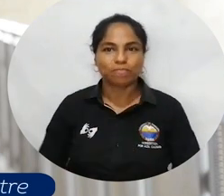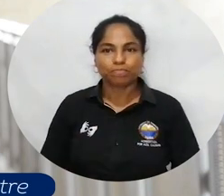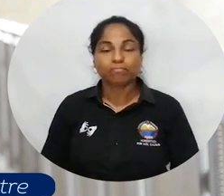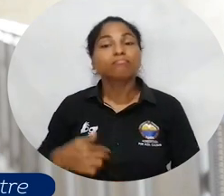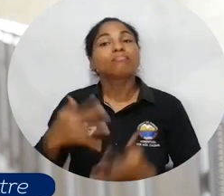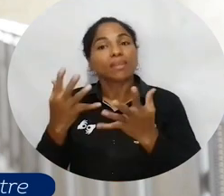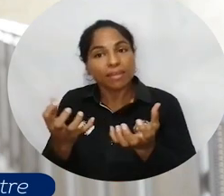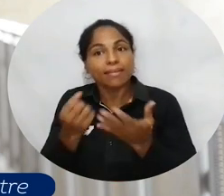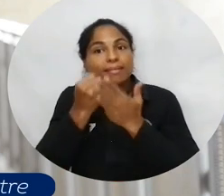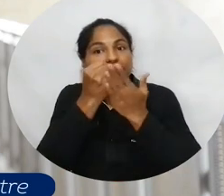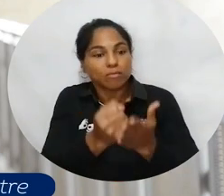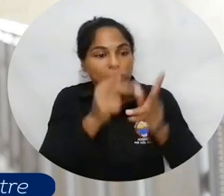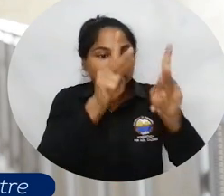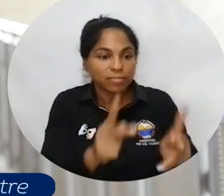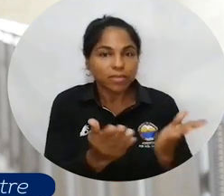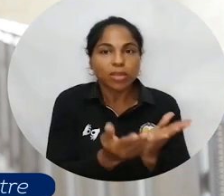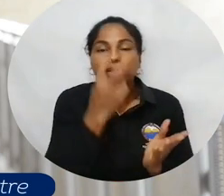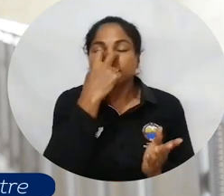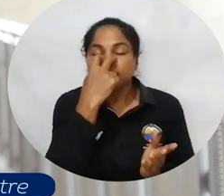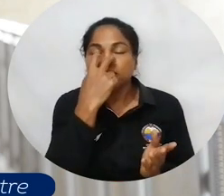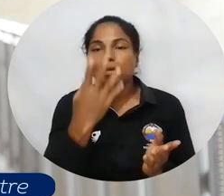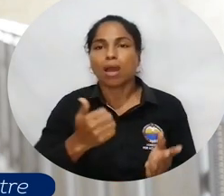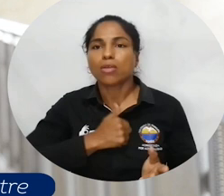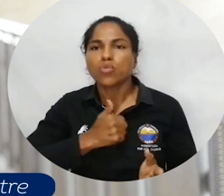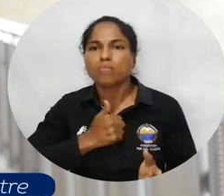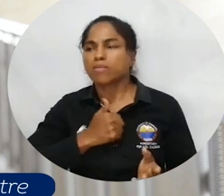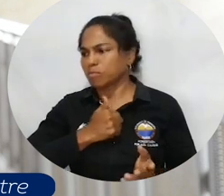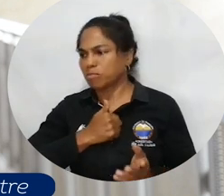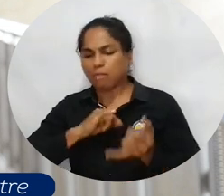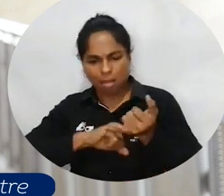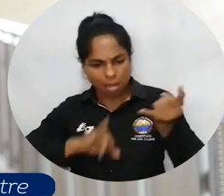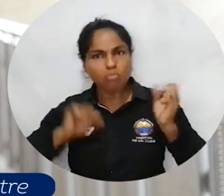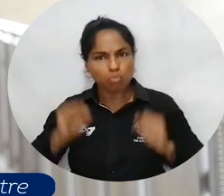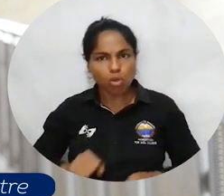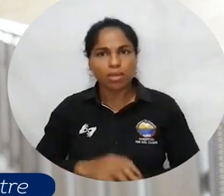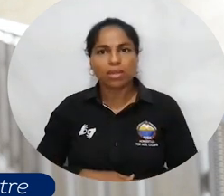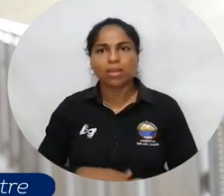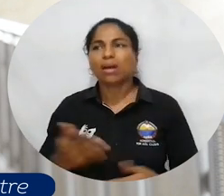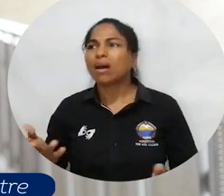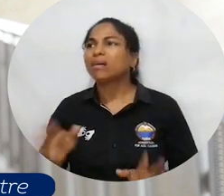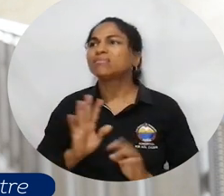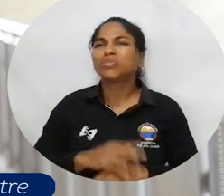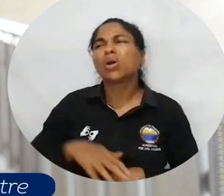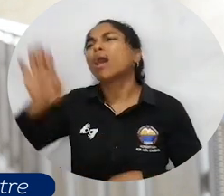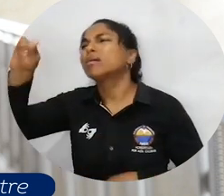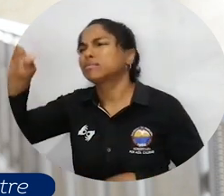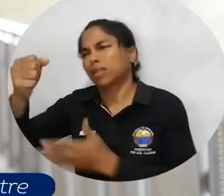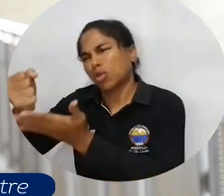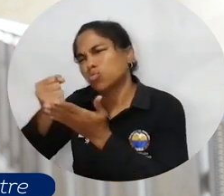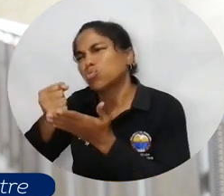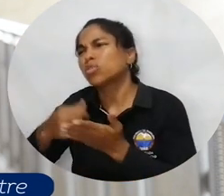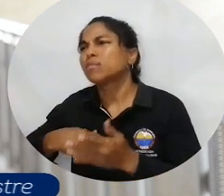desarrollar mayor creatividad y tener ese sentimiento de autonomía e independencia, porque sabemos que a veces puede ser difícil estar